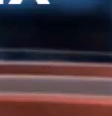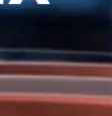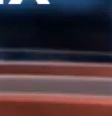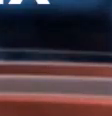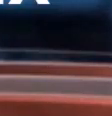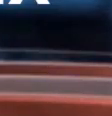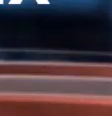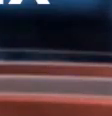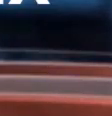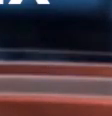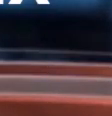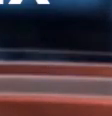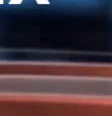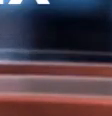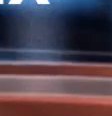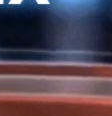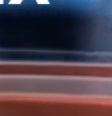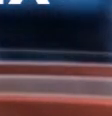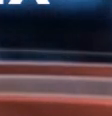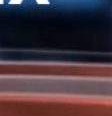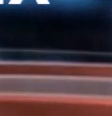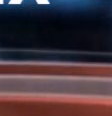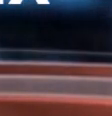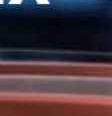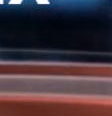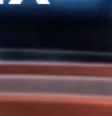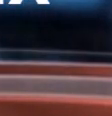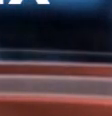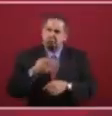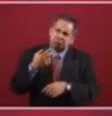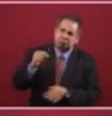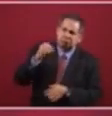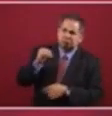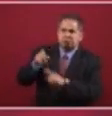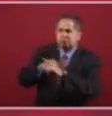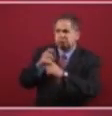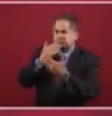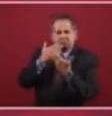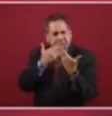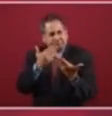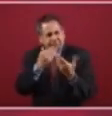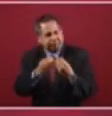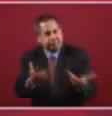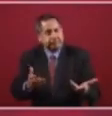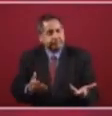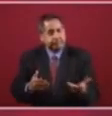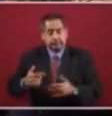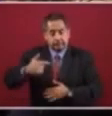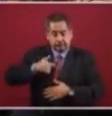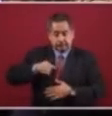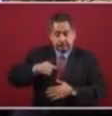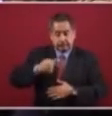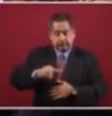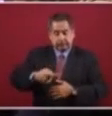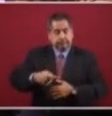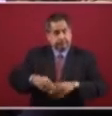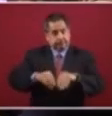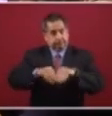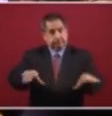Hidalgo Noticias MX presenta. Yo voy a dar a conocer